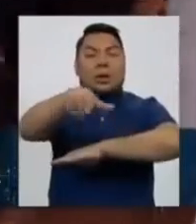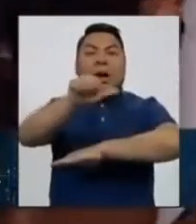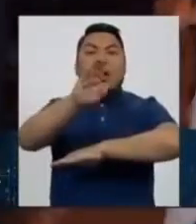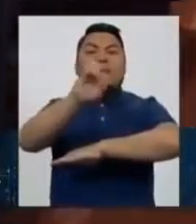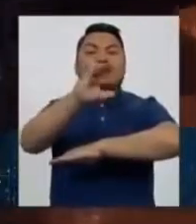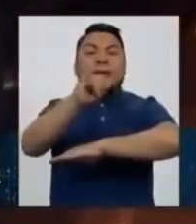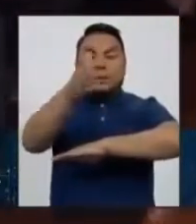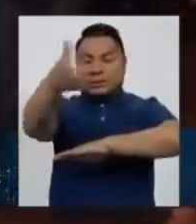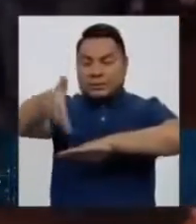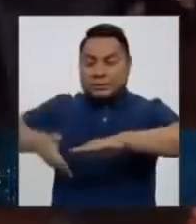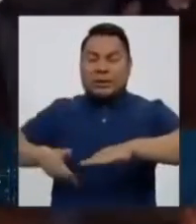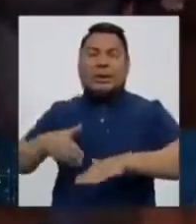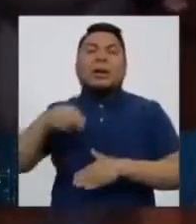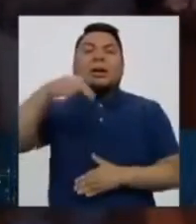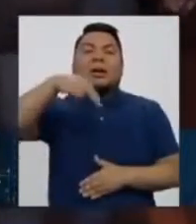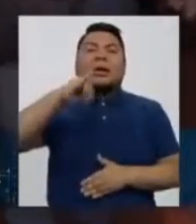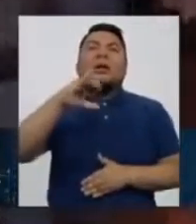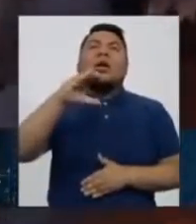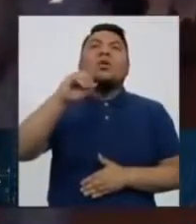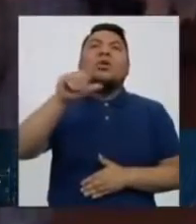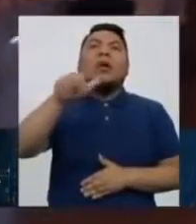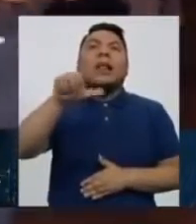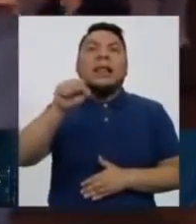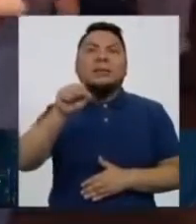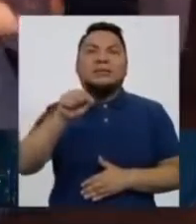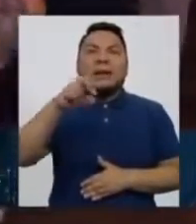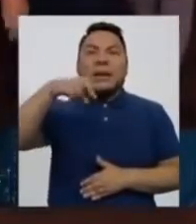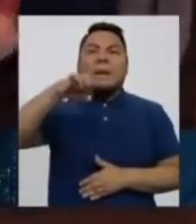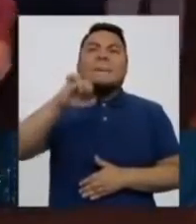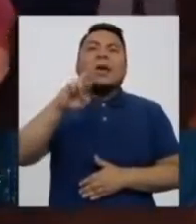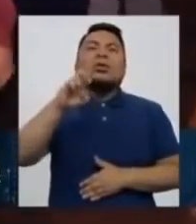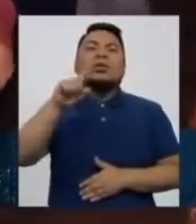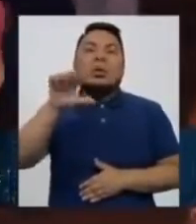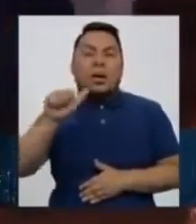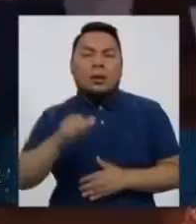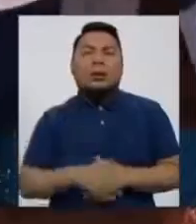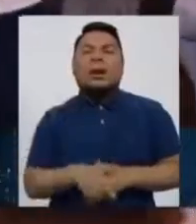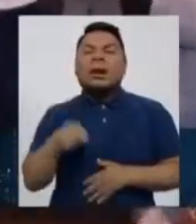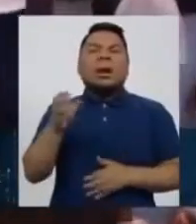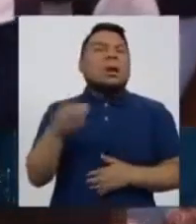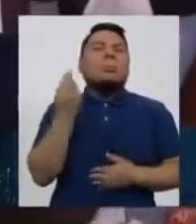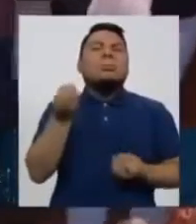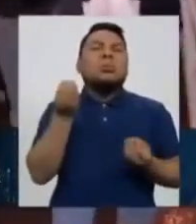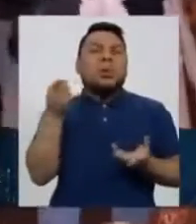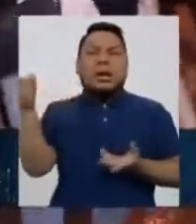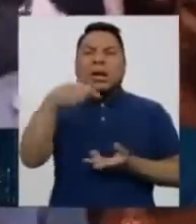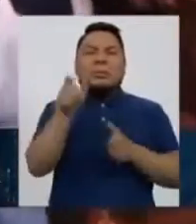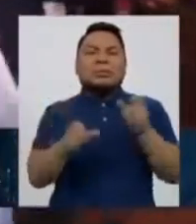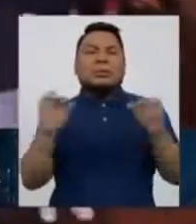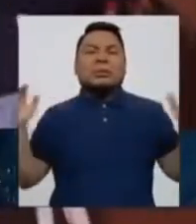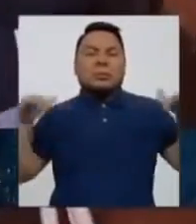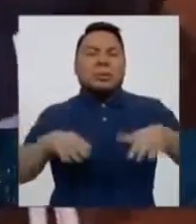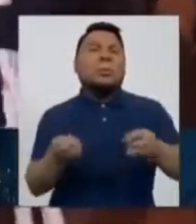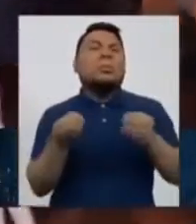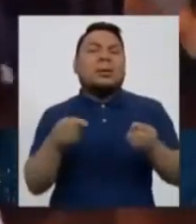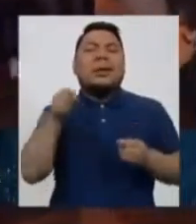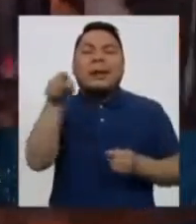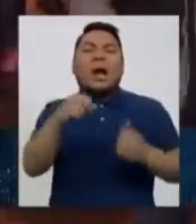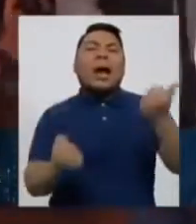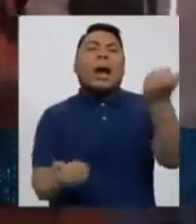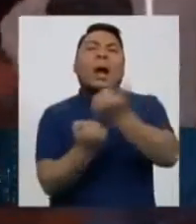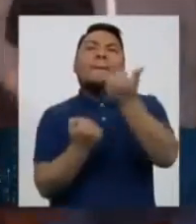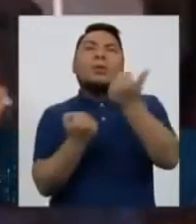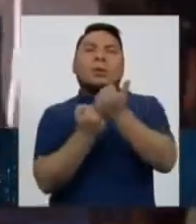con Nicolás de Piérola. El motivo de esta nueva movilización es respaldar, como